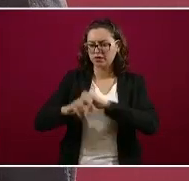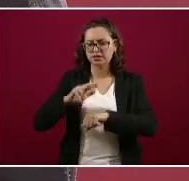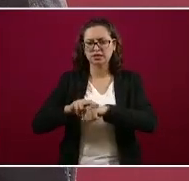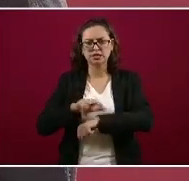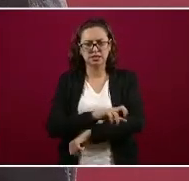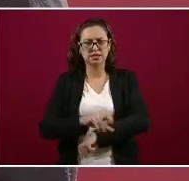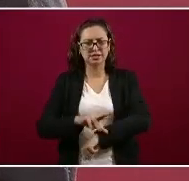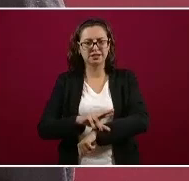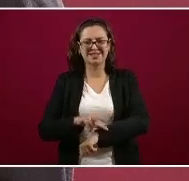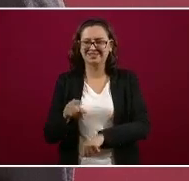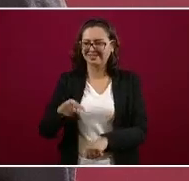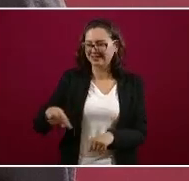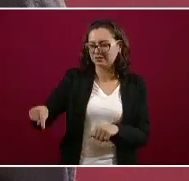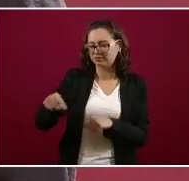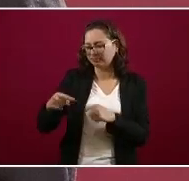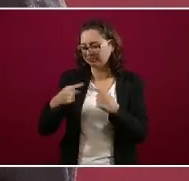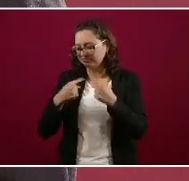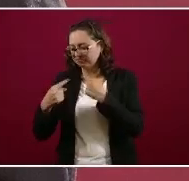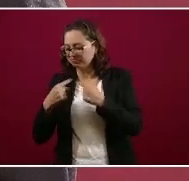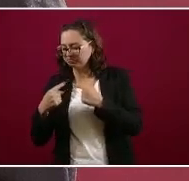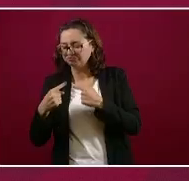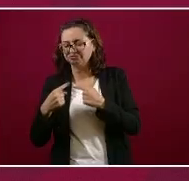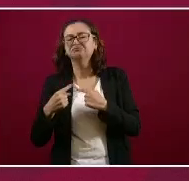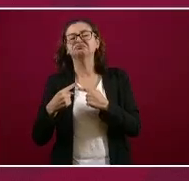en donde se reconoce